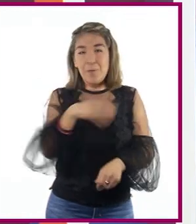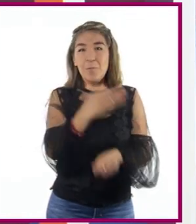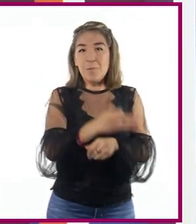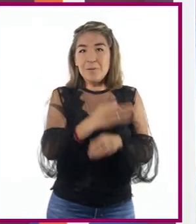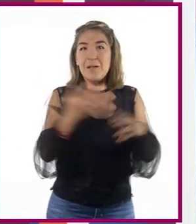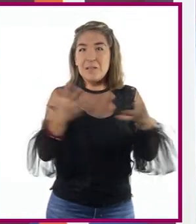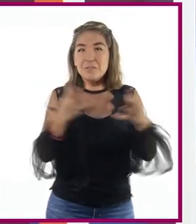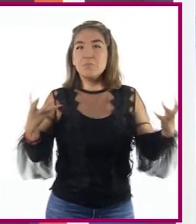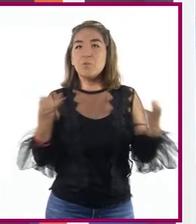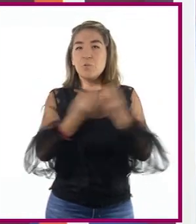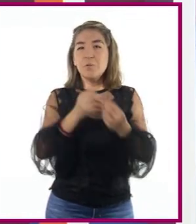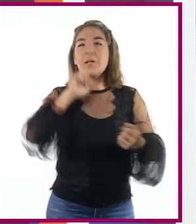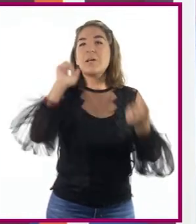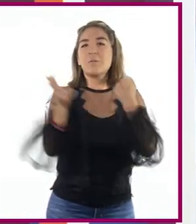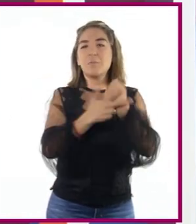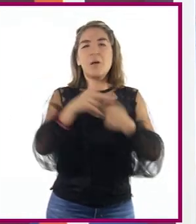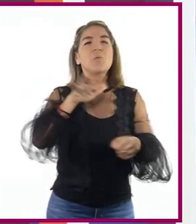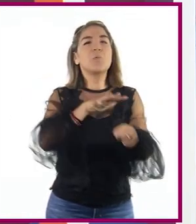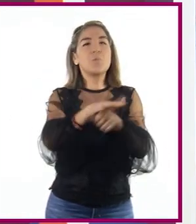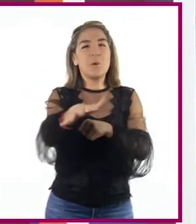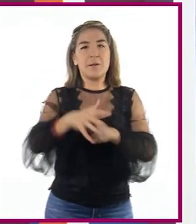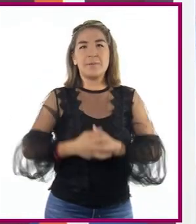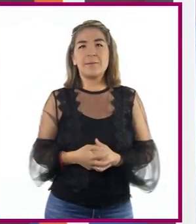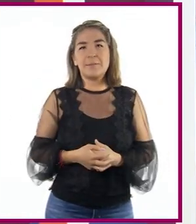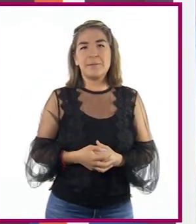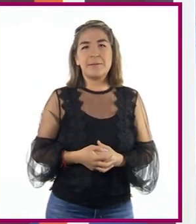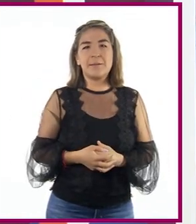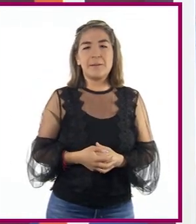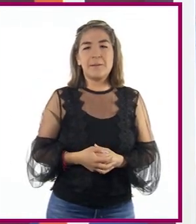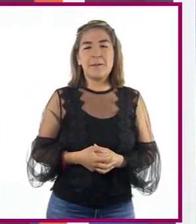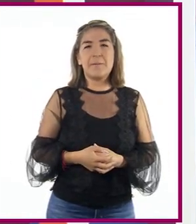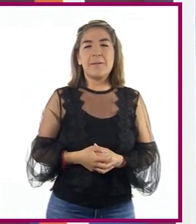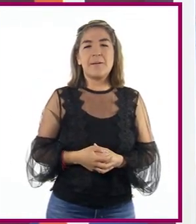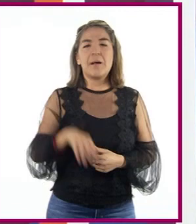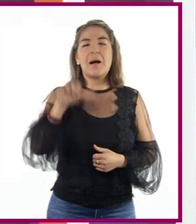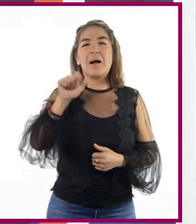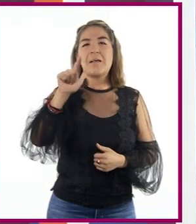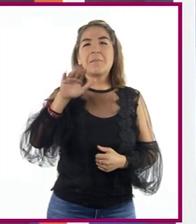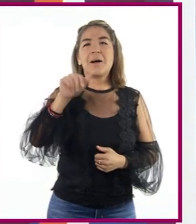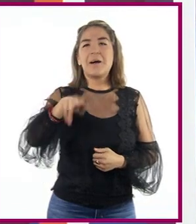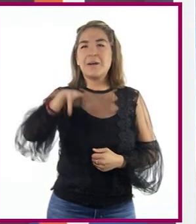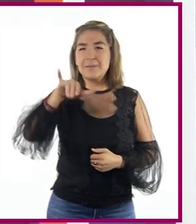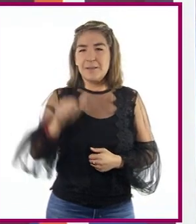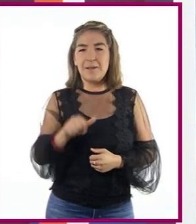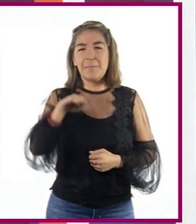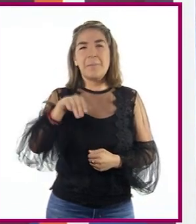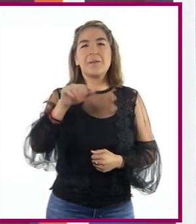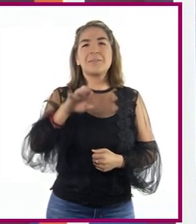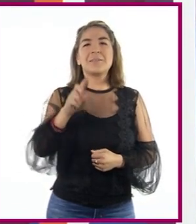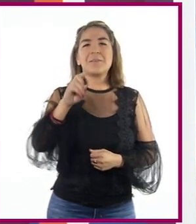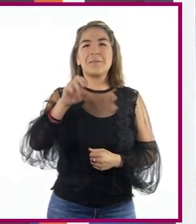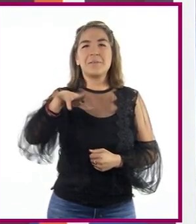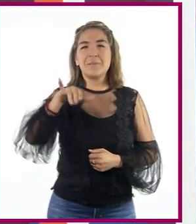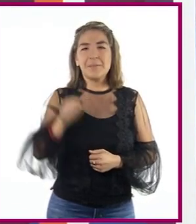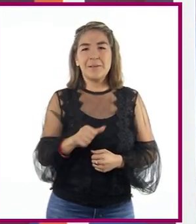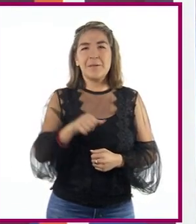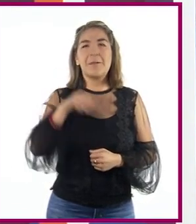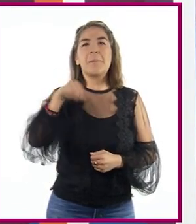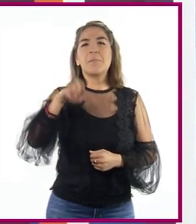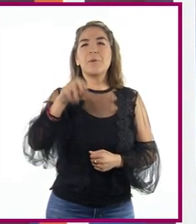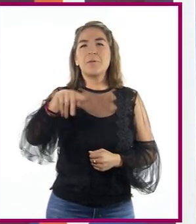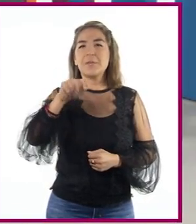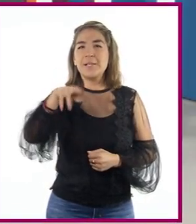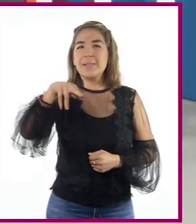de la Unión Europea son los siguientes: Albania, Macedonia del Norte, Montenegro, Serbia